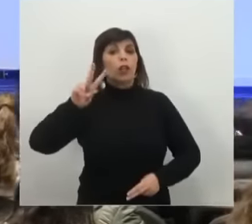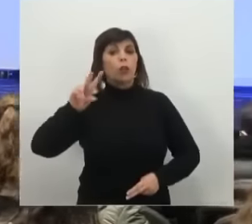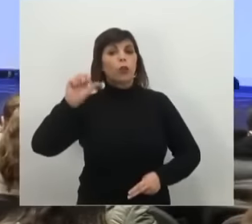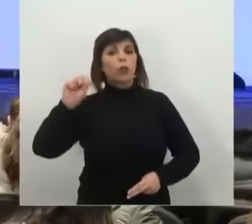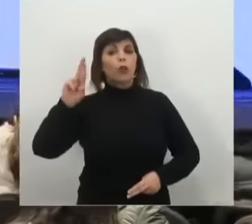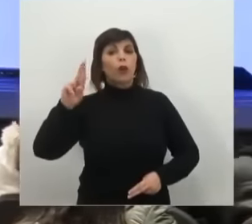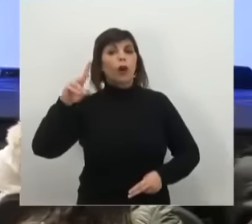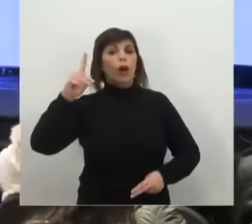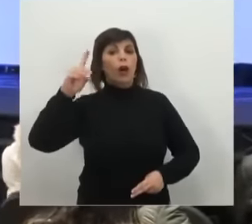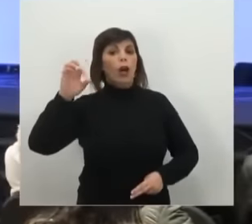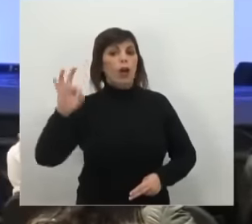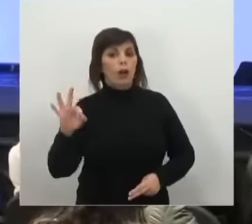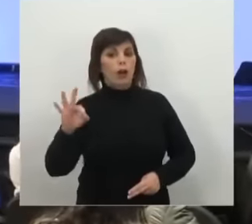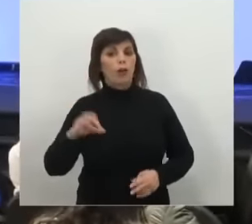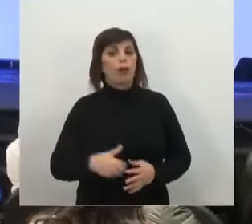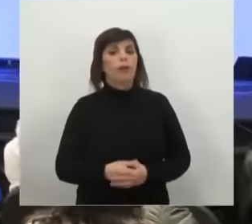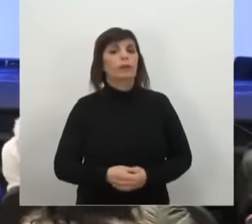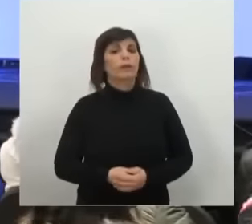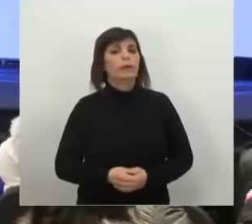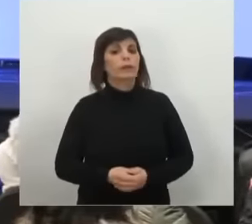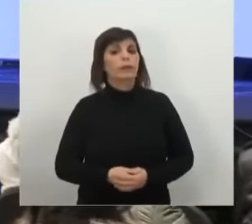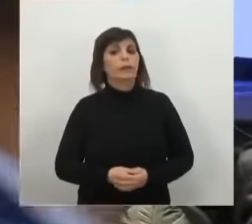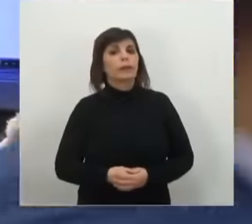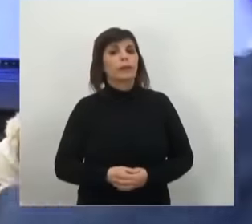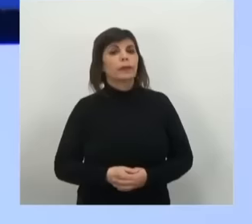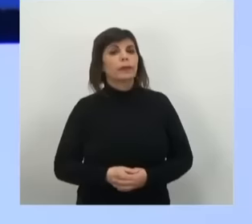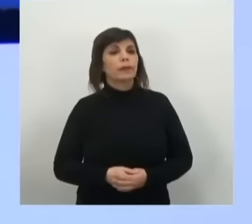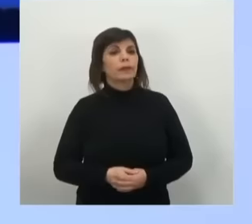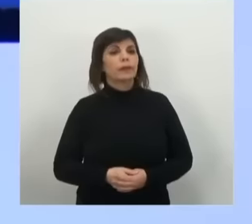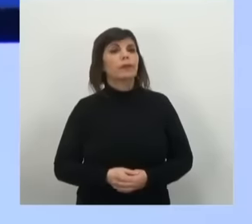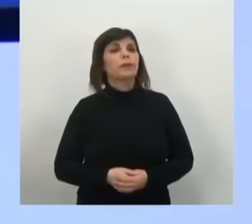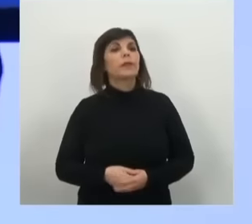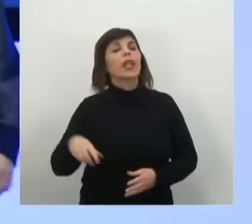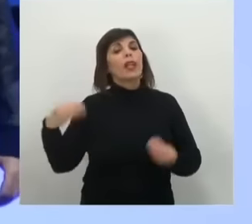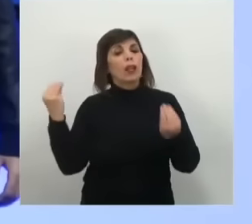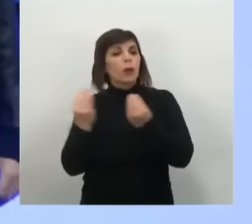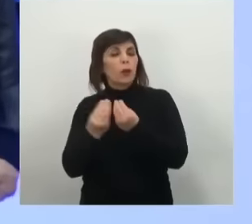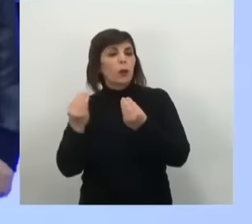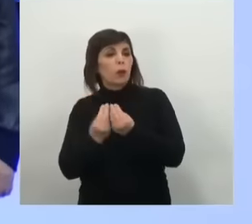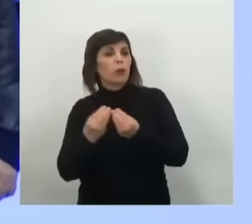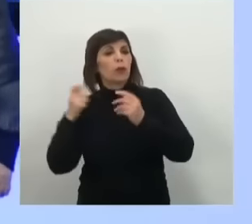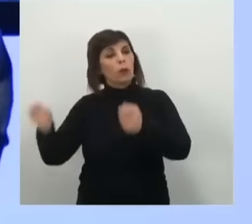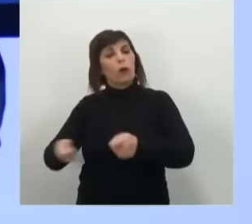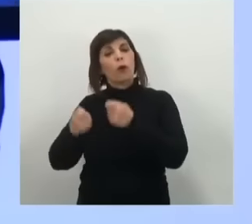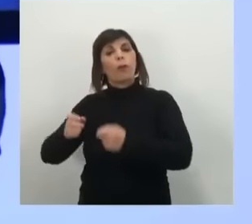que la acompañe al pastor de Mauri de Los Ángeles y